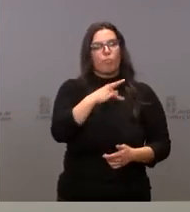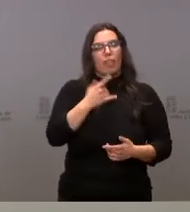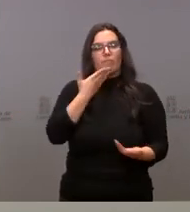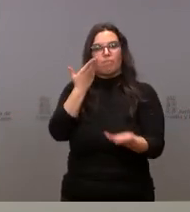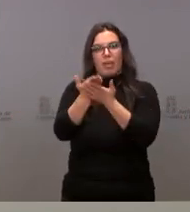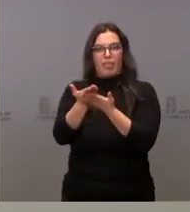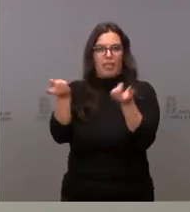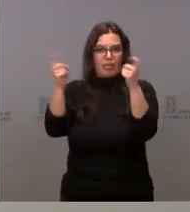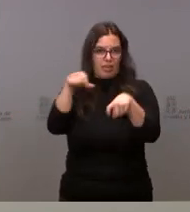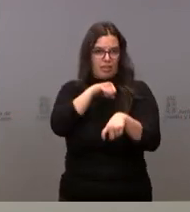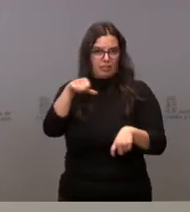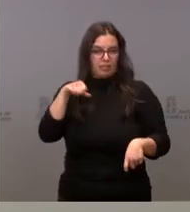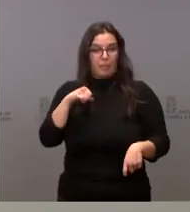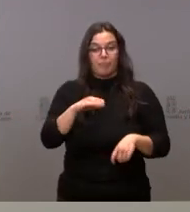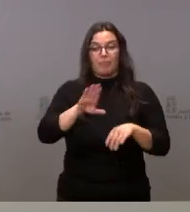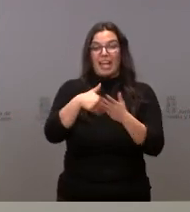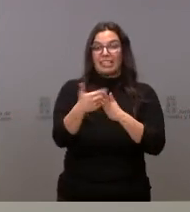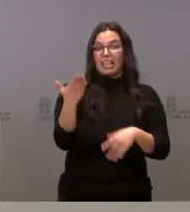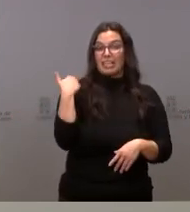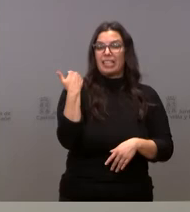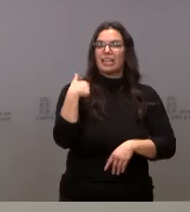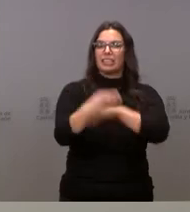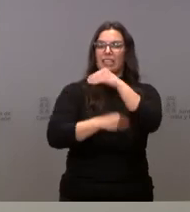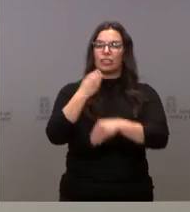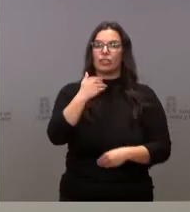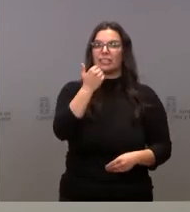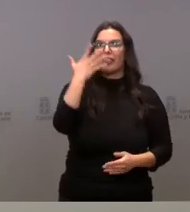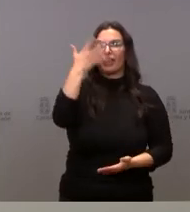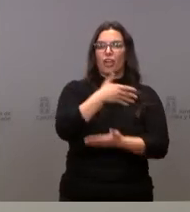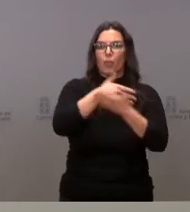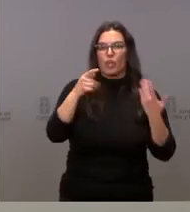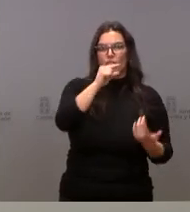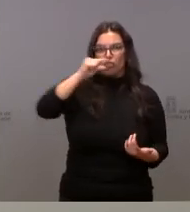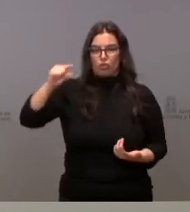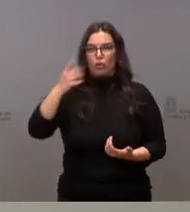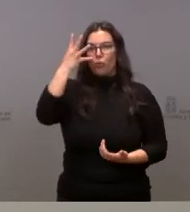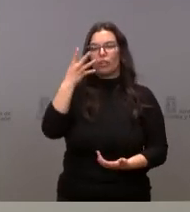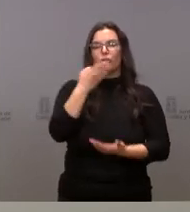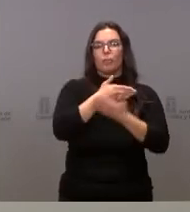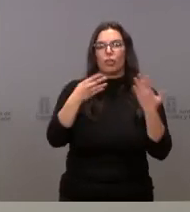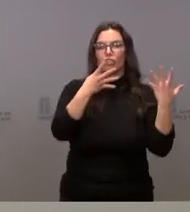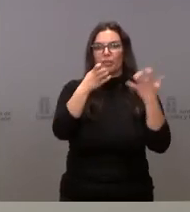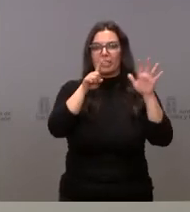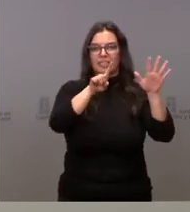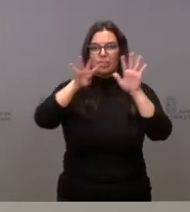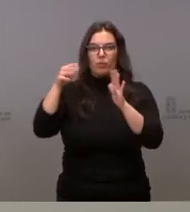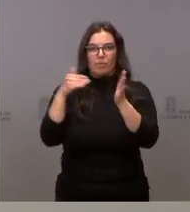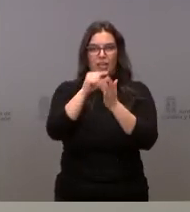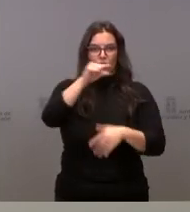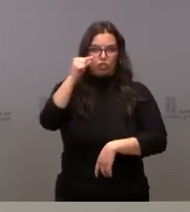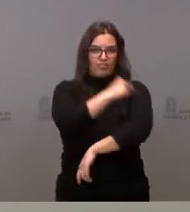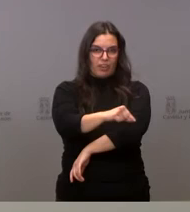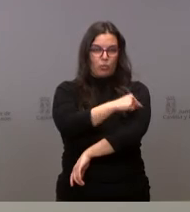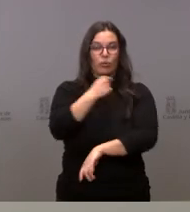la segunda dosis hasta el día de ayer hemos administrado ya casi cinco millones de 264 millones 969 mil dosis y